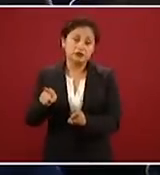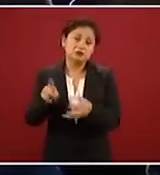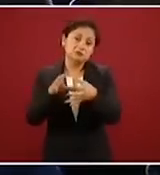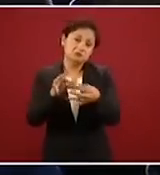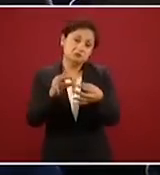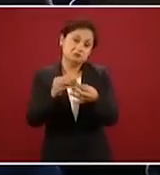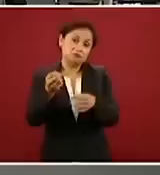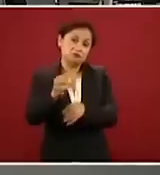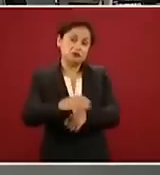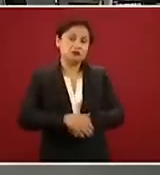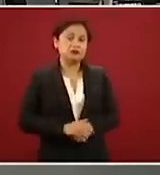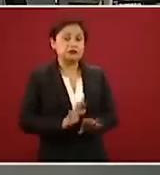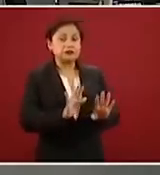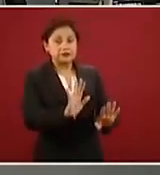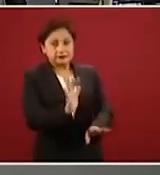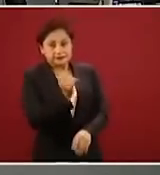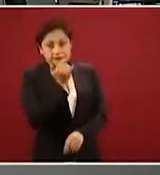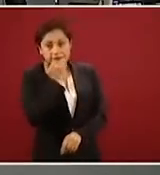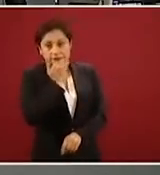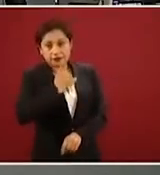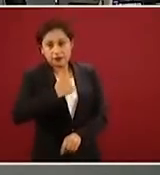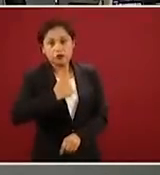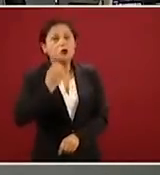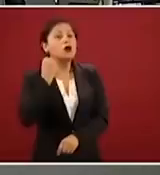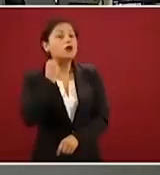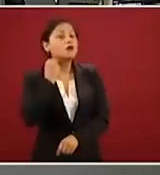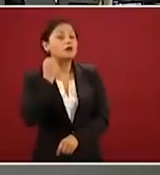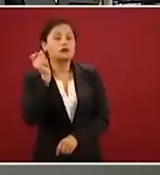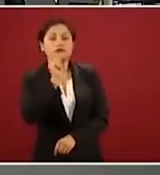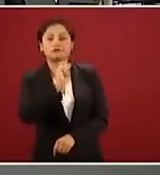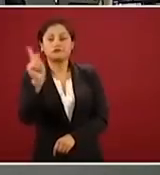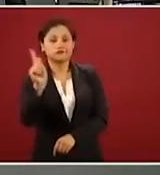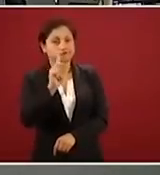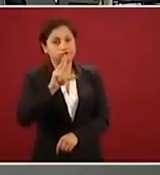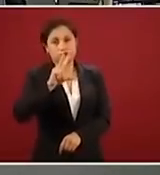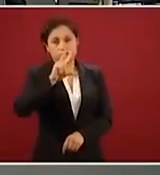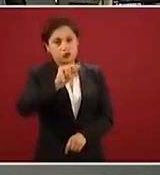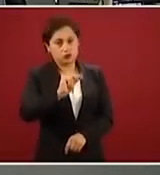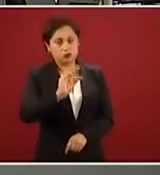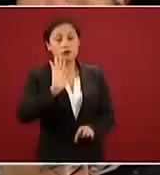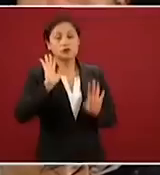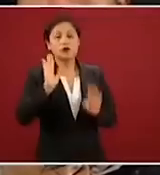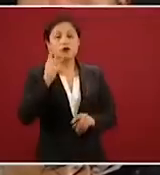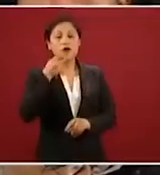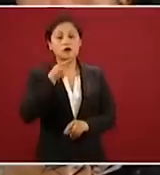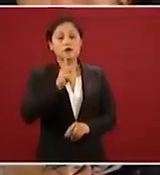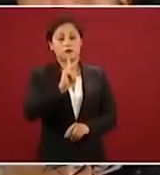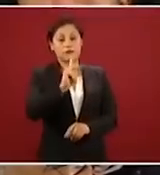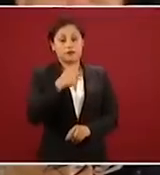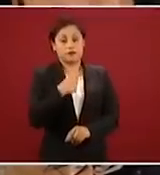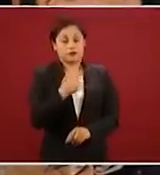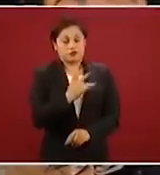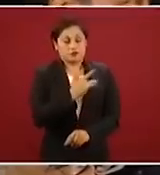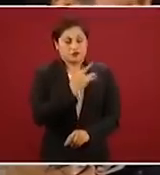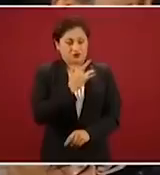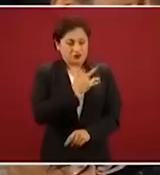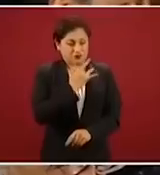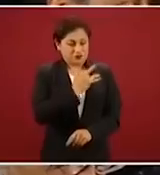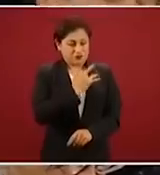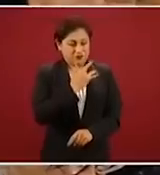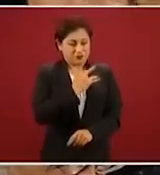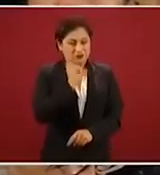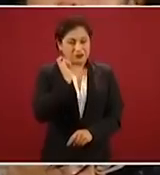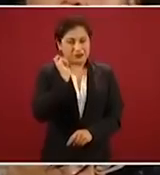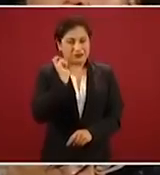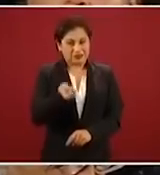Yo no soy abogado, pero a mí me parece un hecho de corrupción que de una empresa